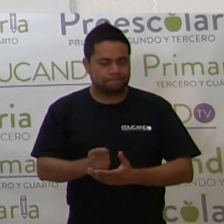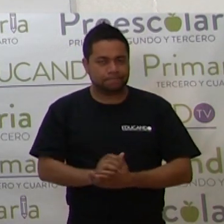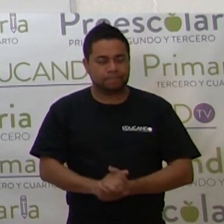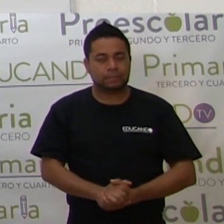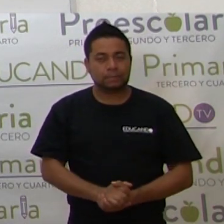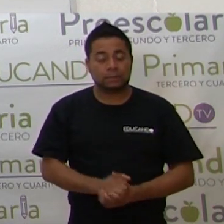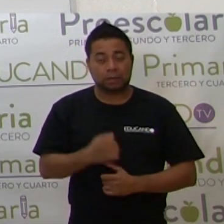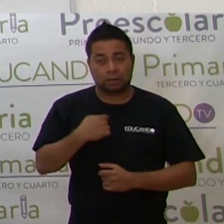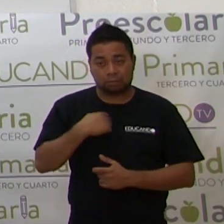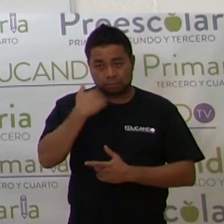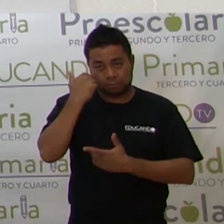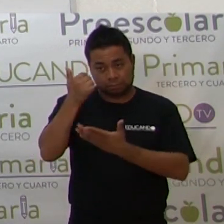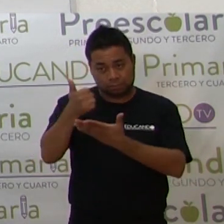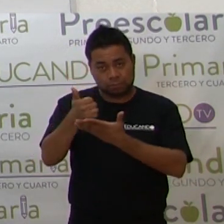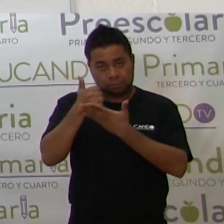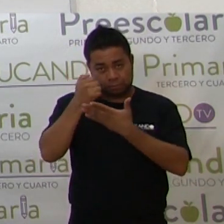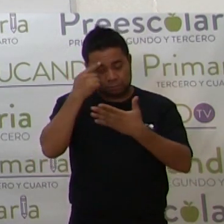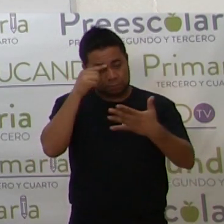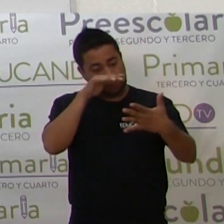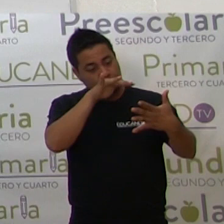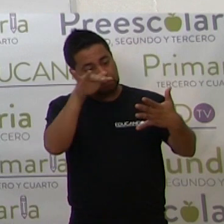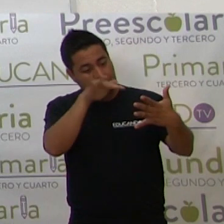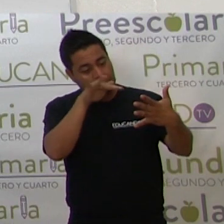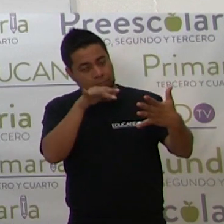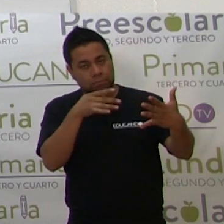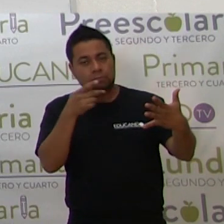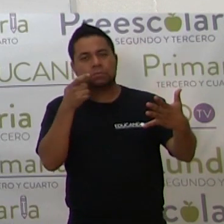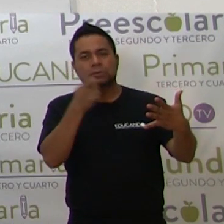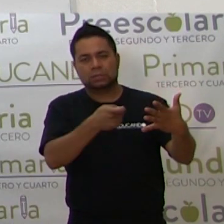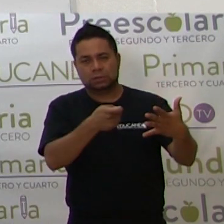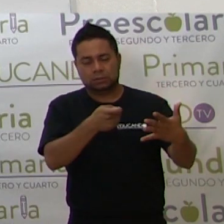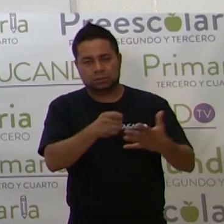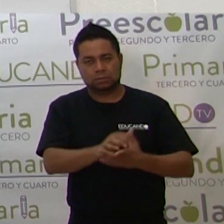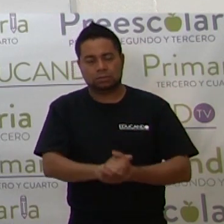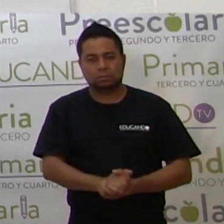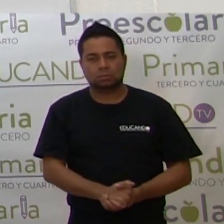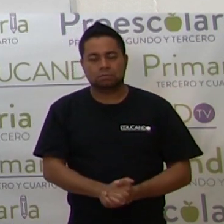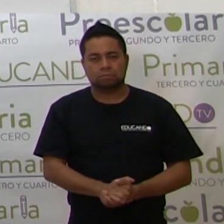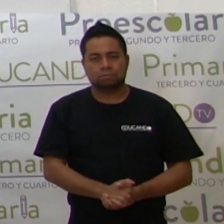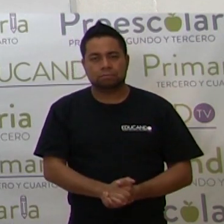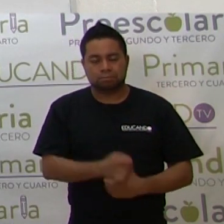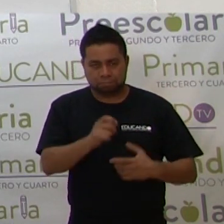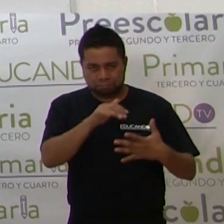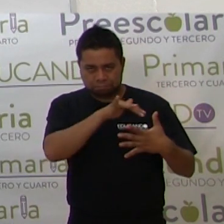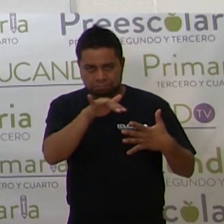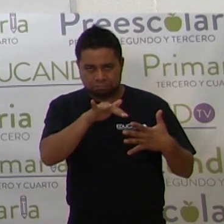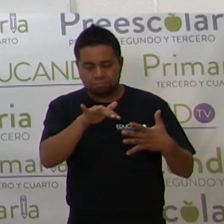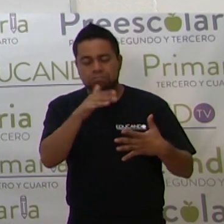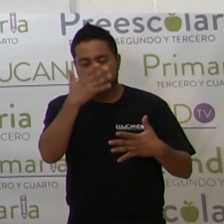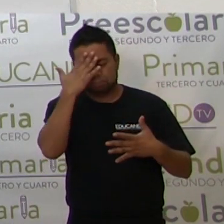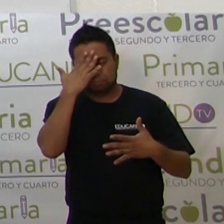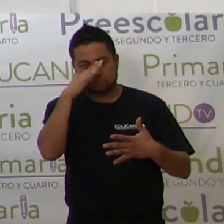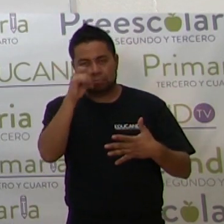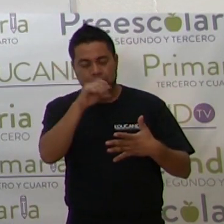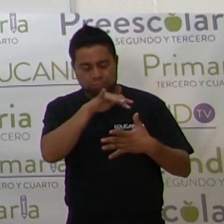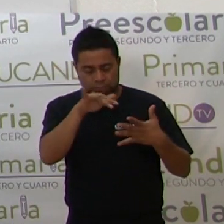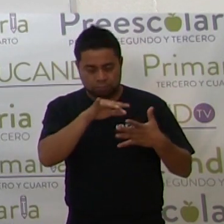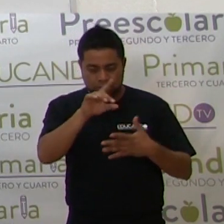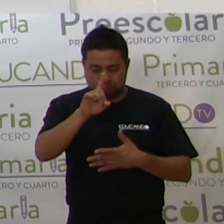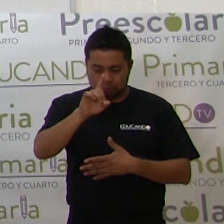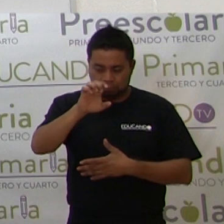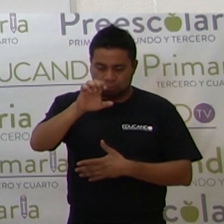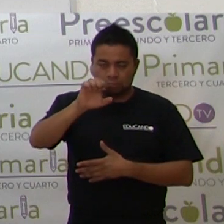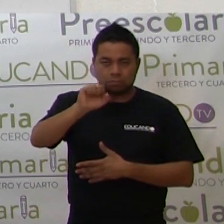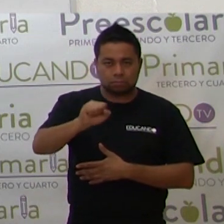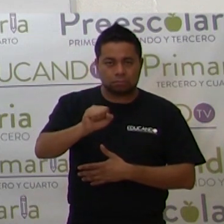Quiero que me ayudes a leer este texto. ¿Bien? Es un texto, ya lo conocemos,